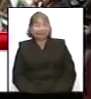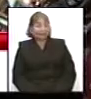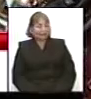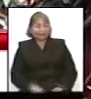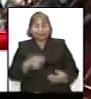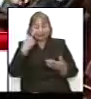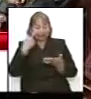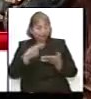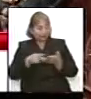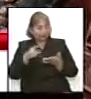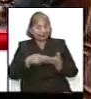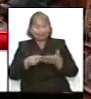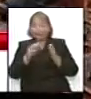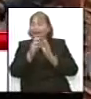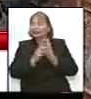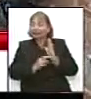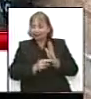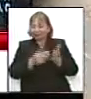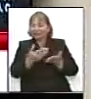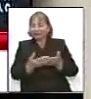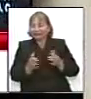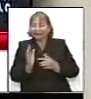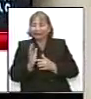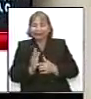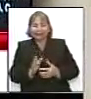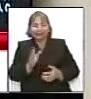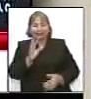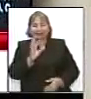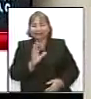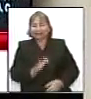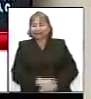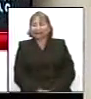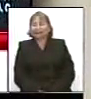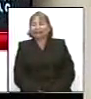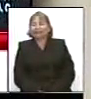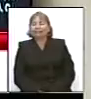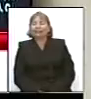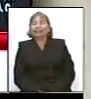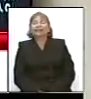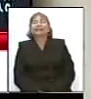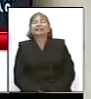revisando el proyecto de ley 2553.